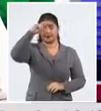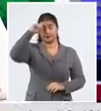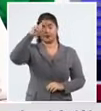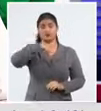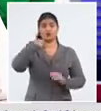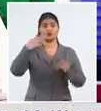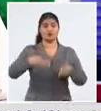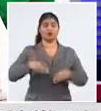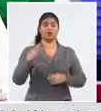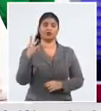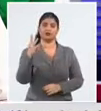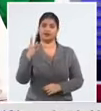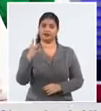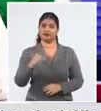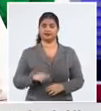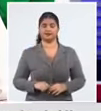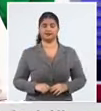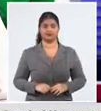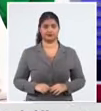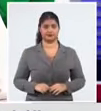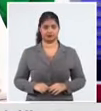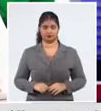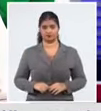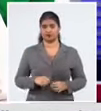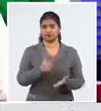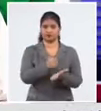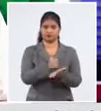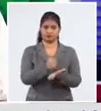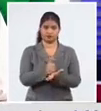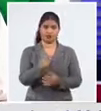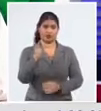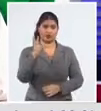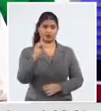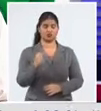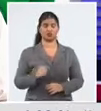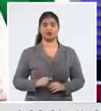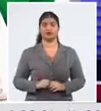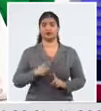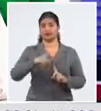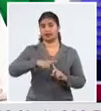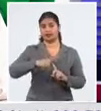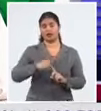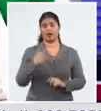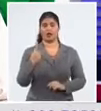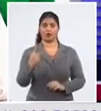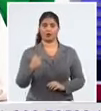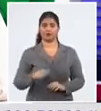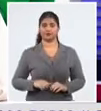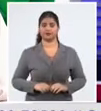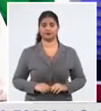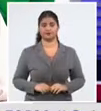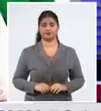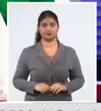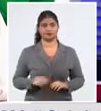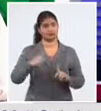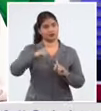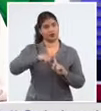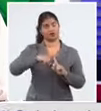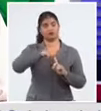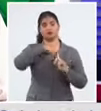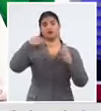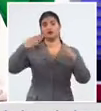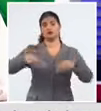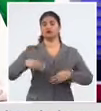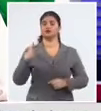del municipio de Santi Espíritu y 1 de Trinidad. En Las Tunas fallecen 3 personas, todos